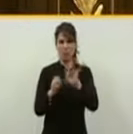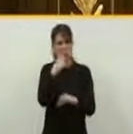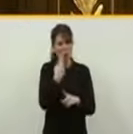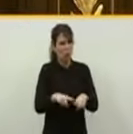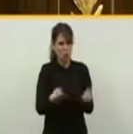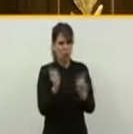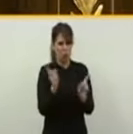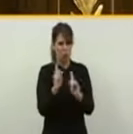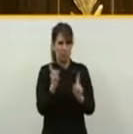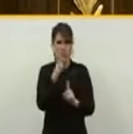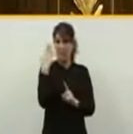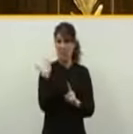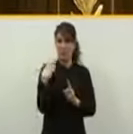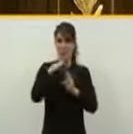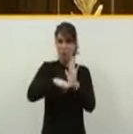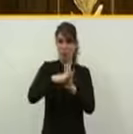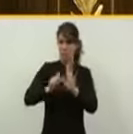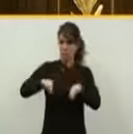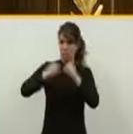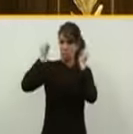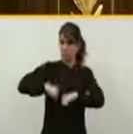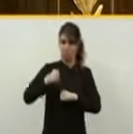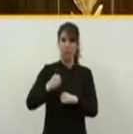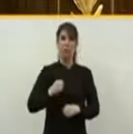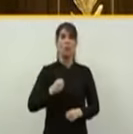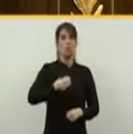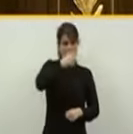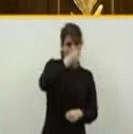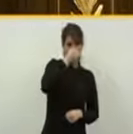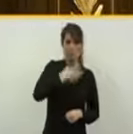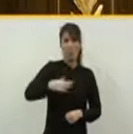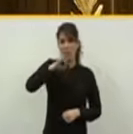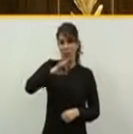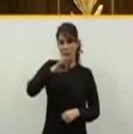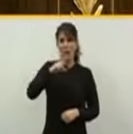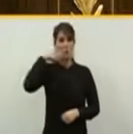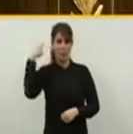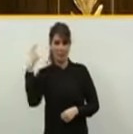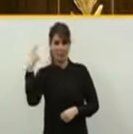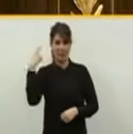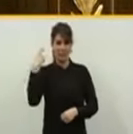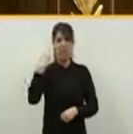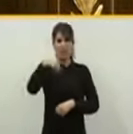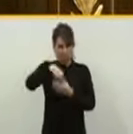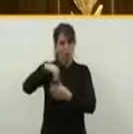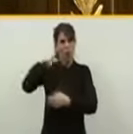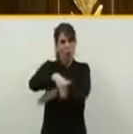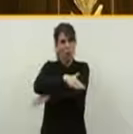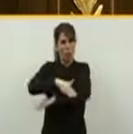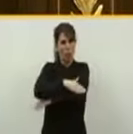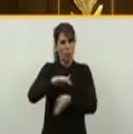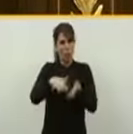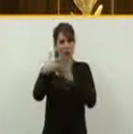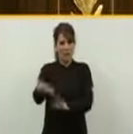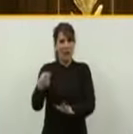programa que se firmó entre el PSOE, entre Podemos y entre Compromís tiene un gobierno y lo aplica un gobierno y ese gobierno